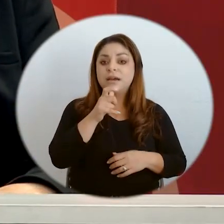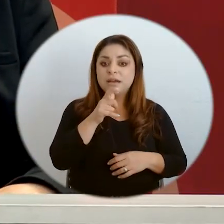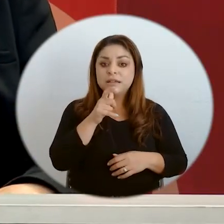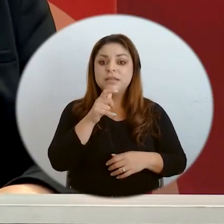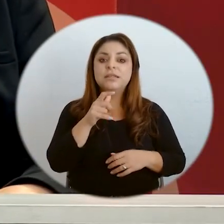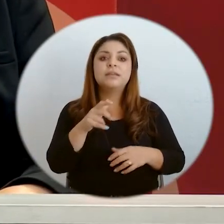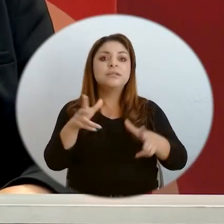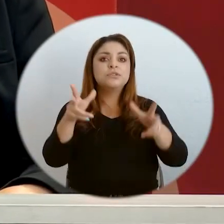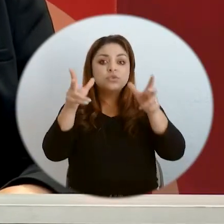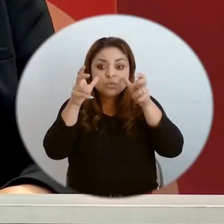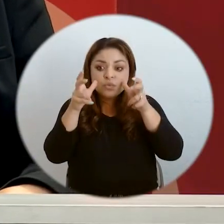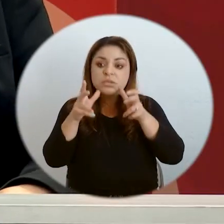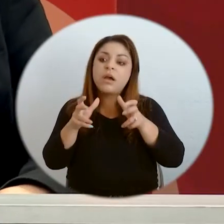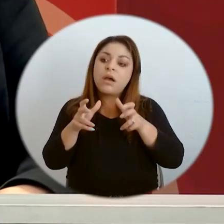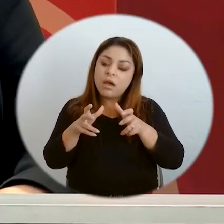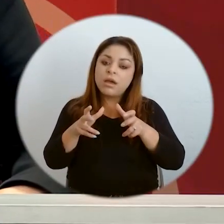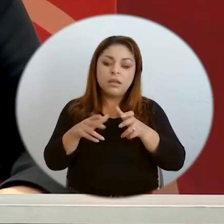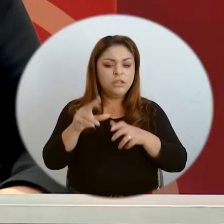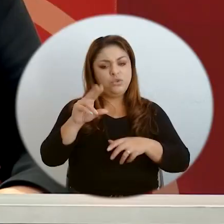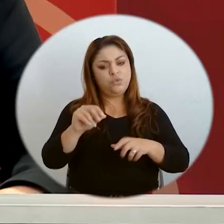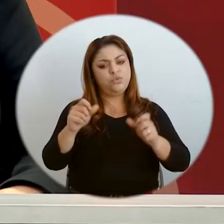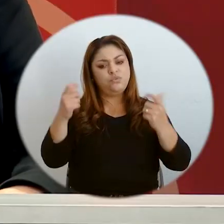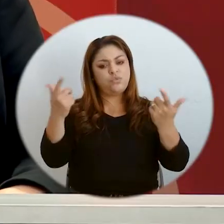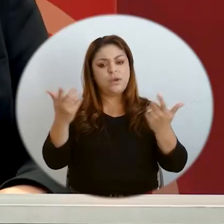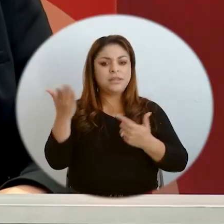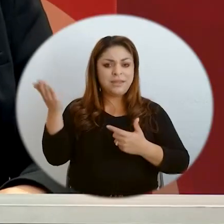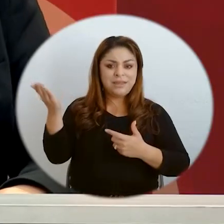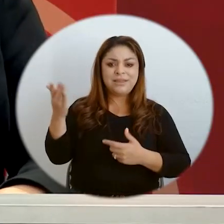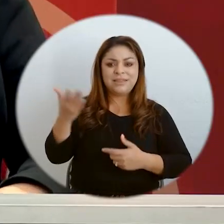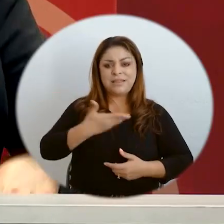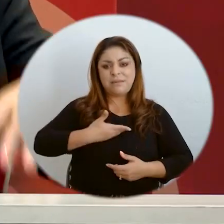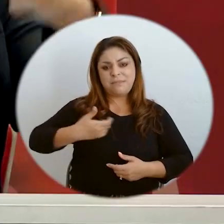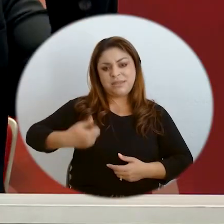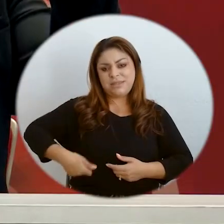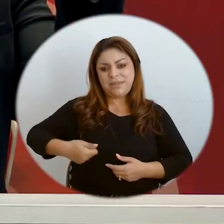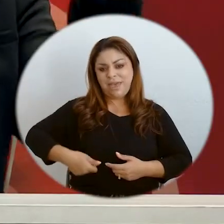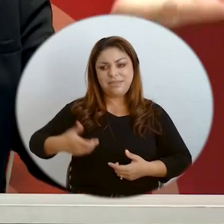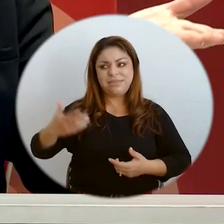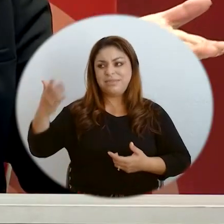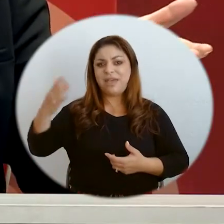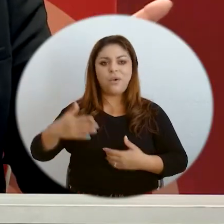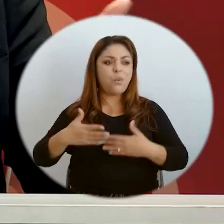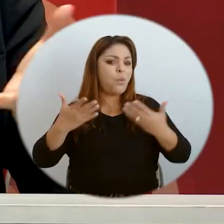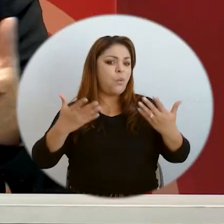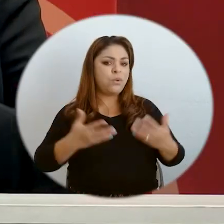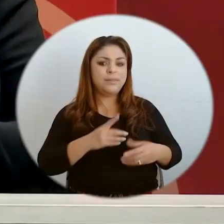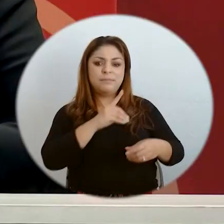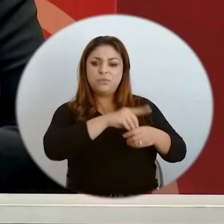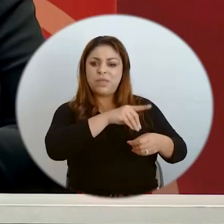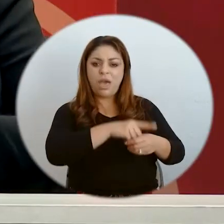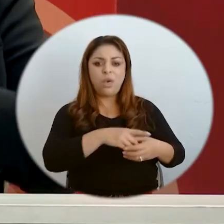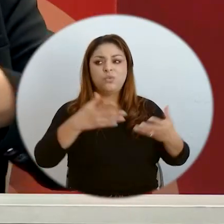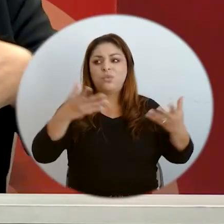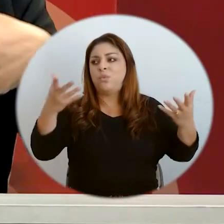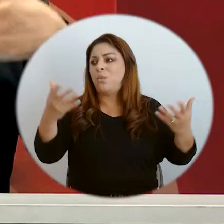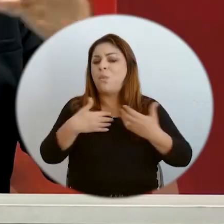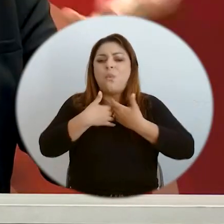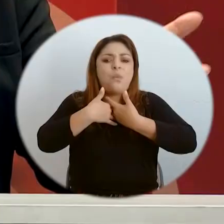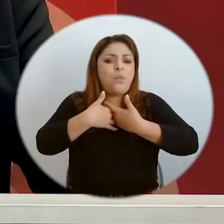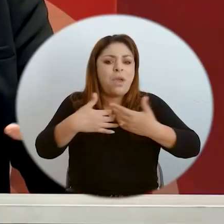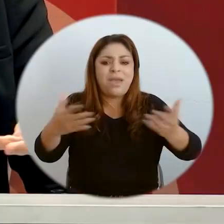los están escuchando, y no es casualidad que podamos escuchar desde el presidente de la República hasta